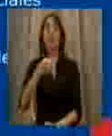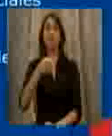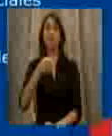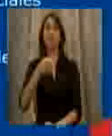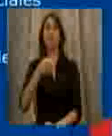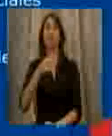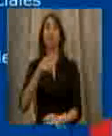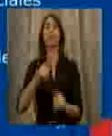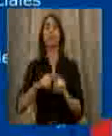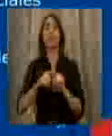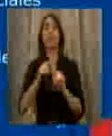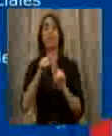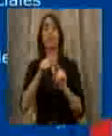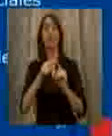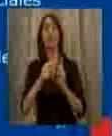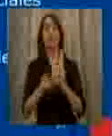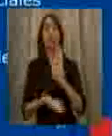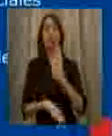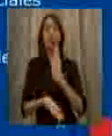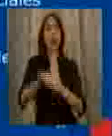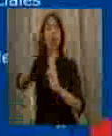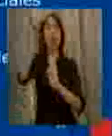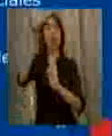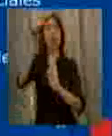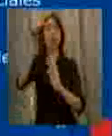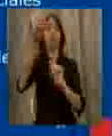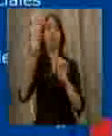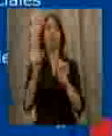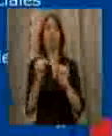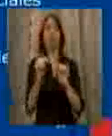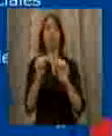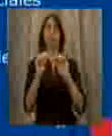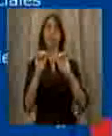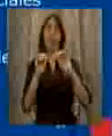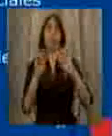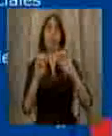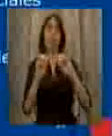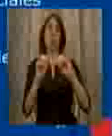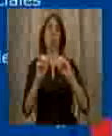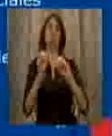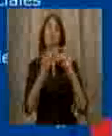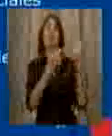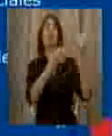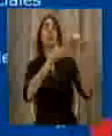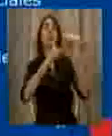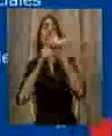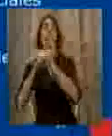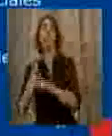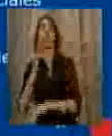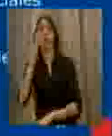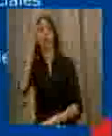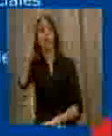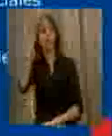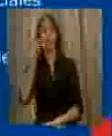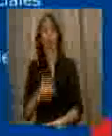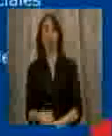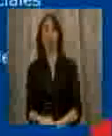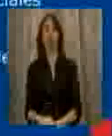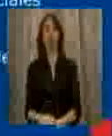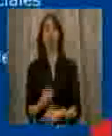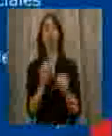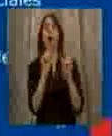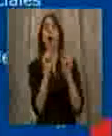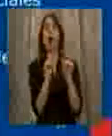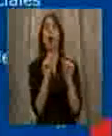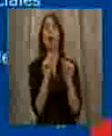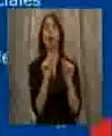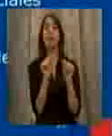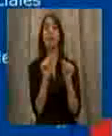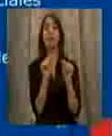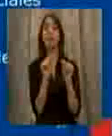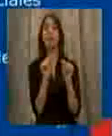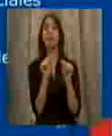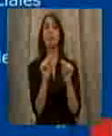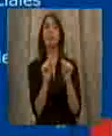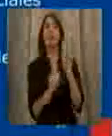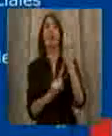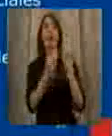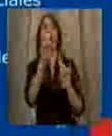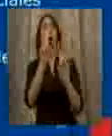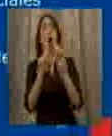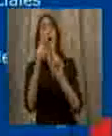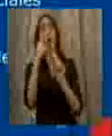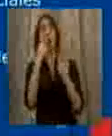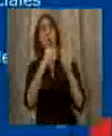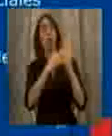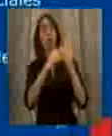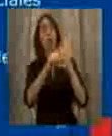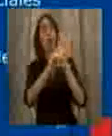una palanca central de su desafío futuro, y por lo tanto ahí tenemos algunas de